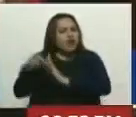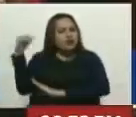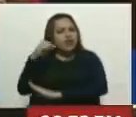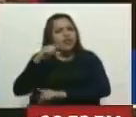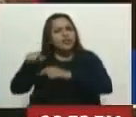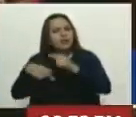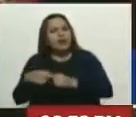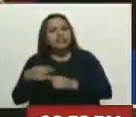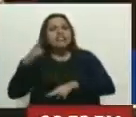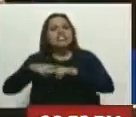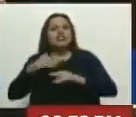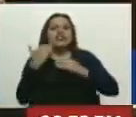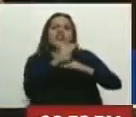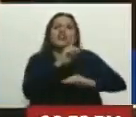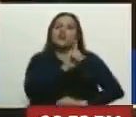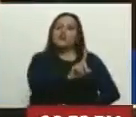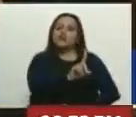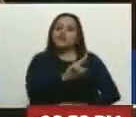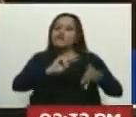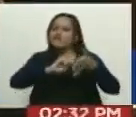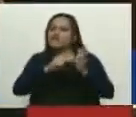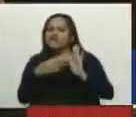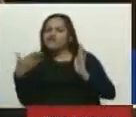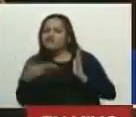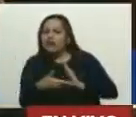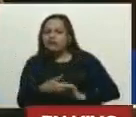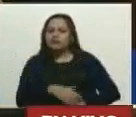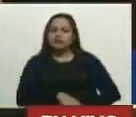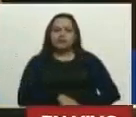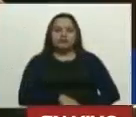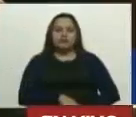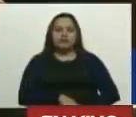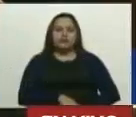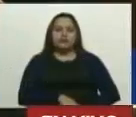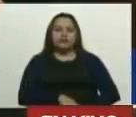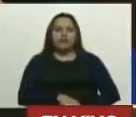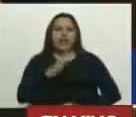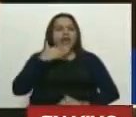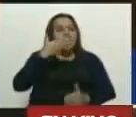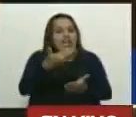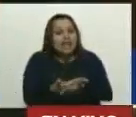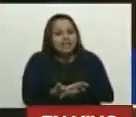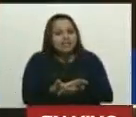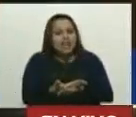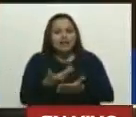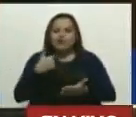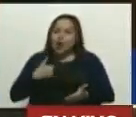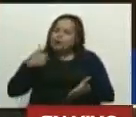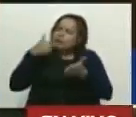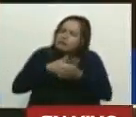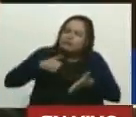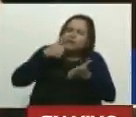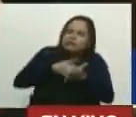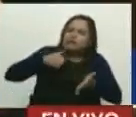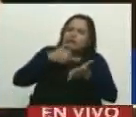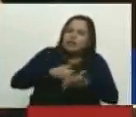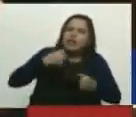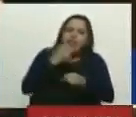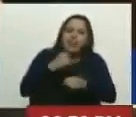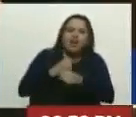niño nivel 1, lo cual indica que gracias a mi persistencia, a mi